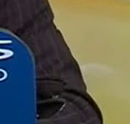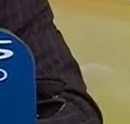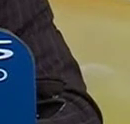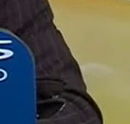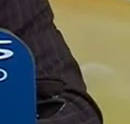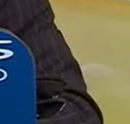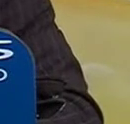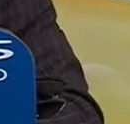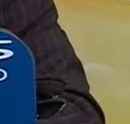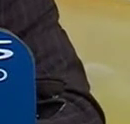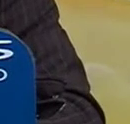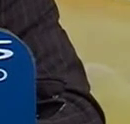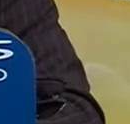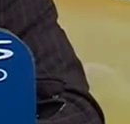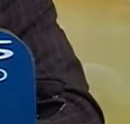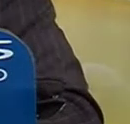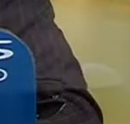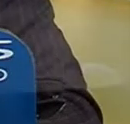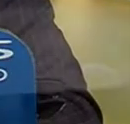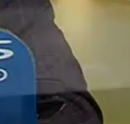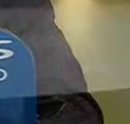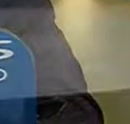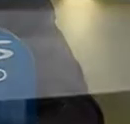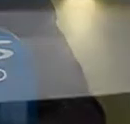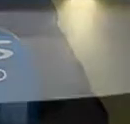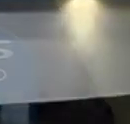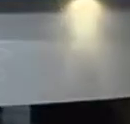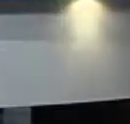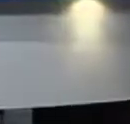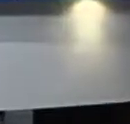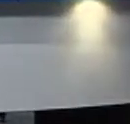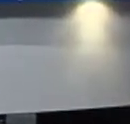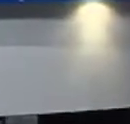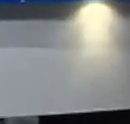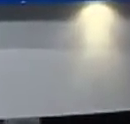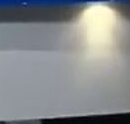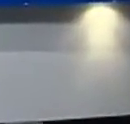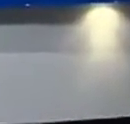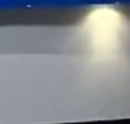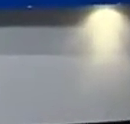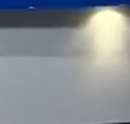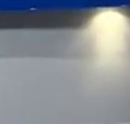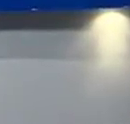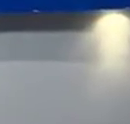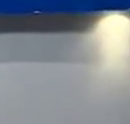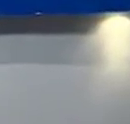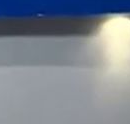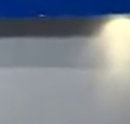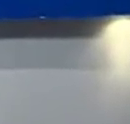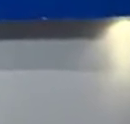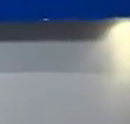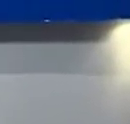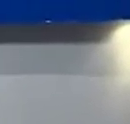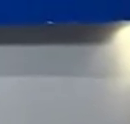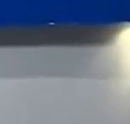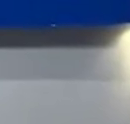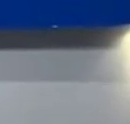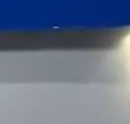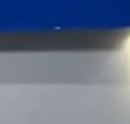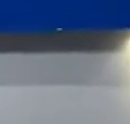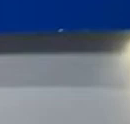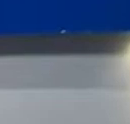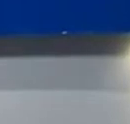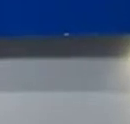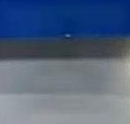en el nombre de Jesús Amén y amén toda la gloria sea para el señor dígalo conmigo cuá